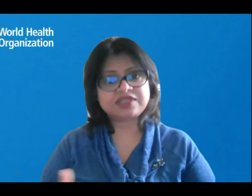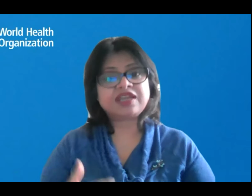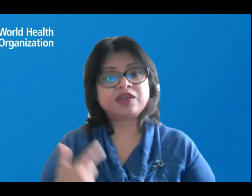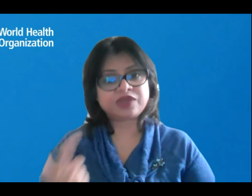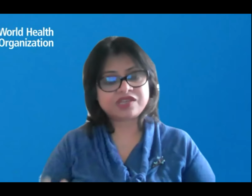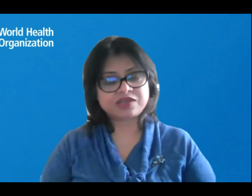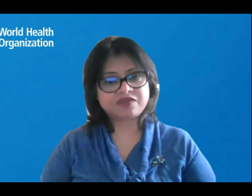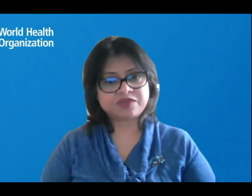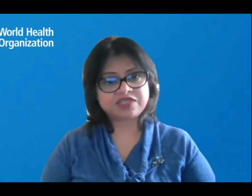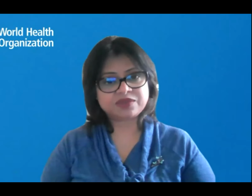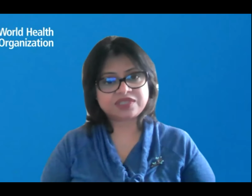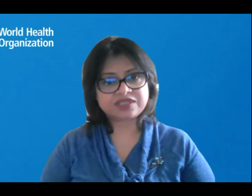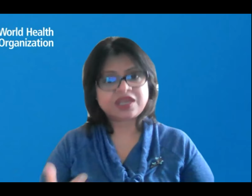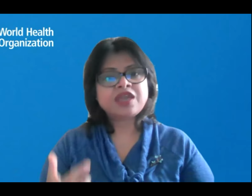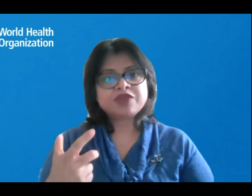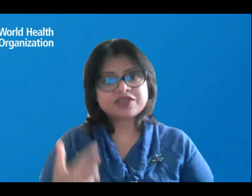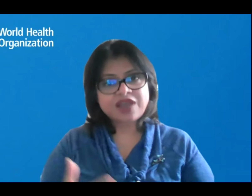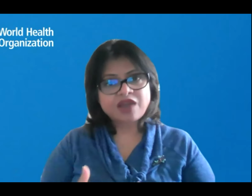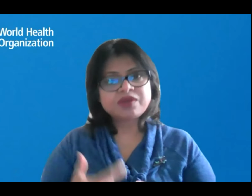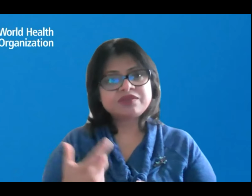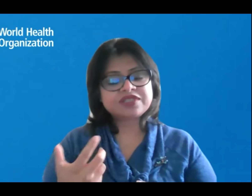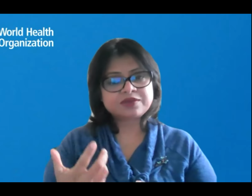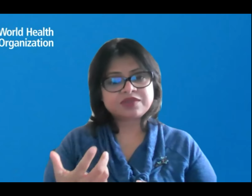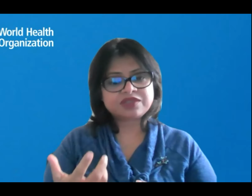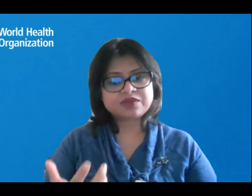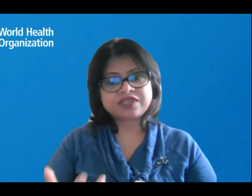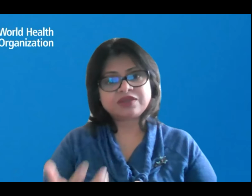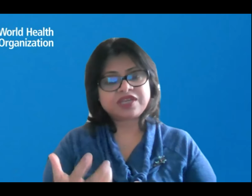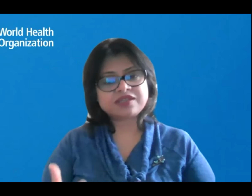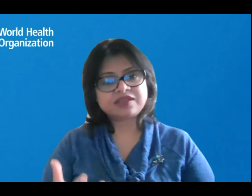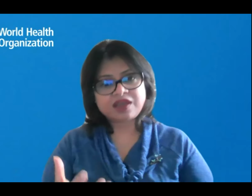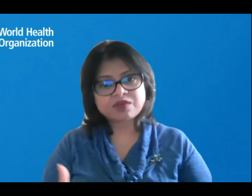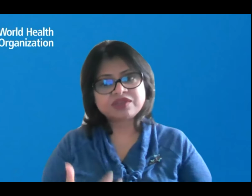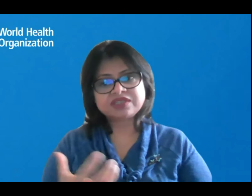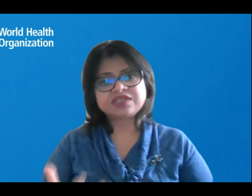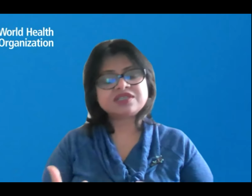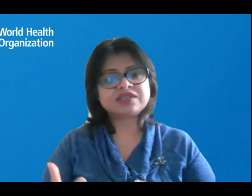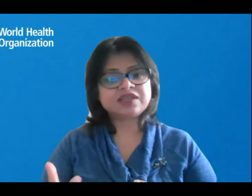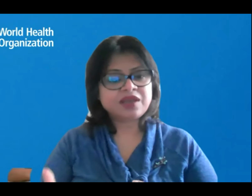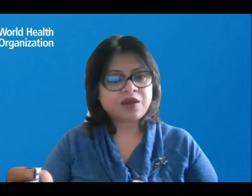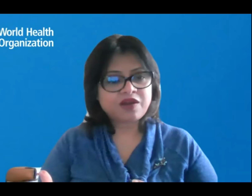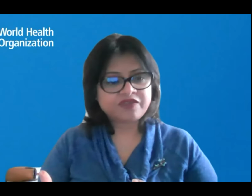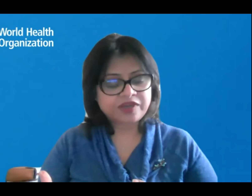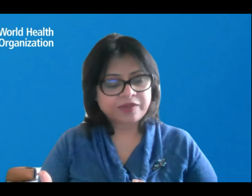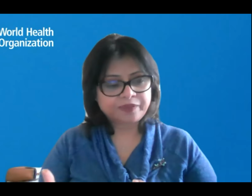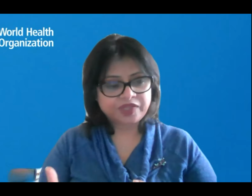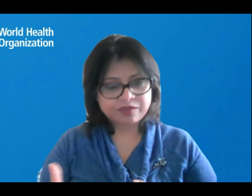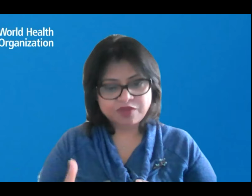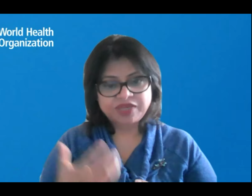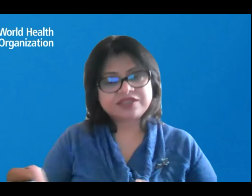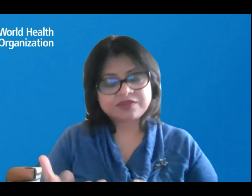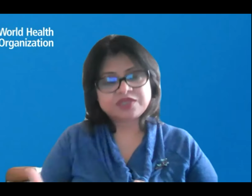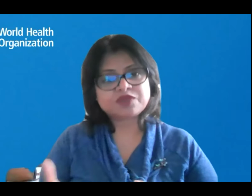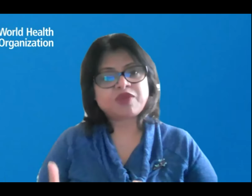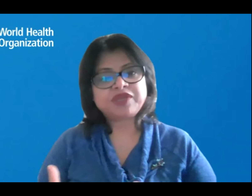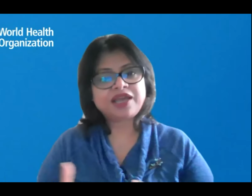evidencia para movilizar o asignar recursos, porque la asignación de